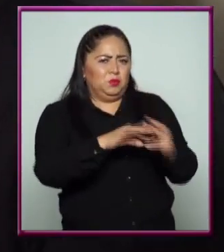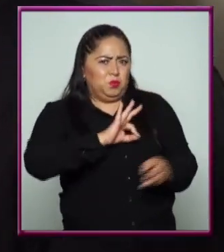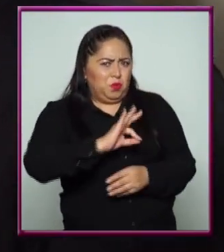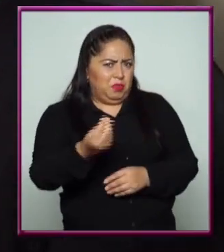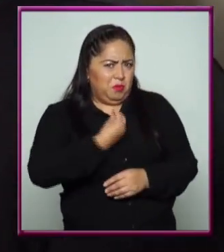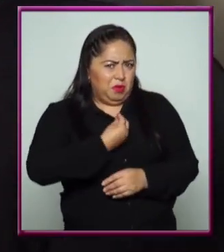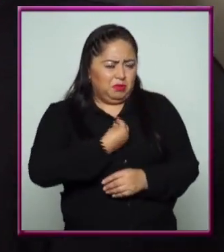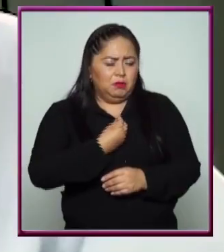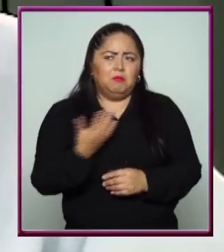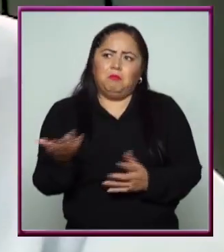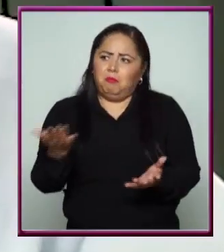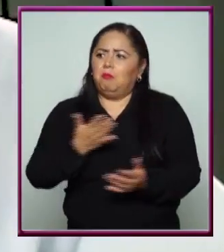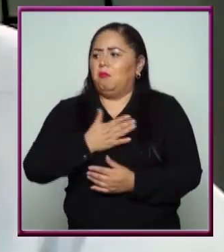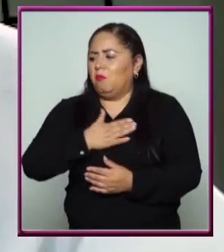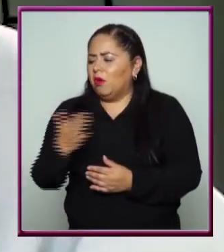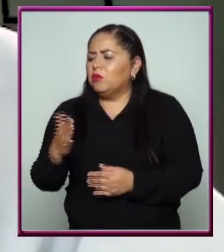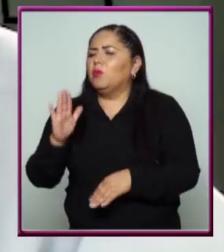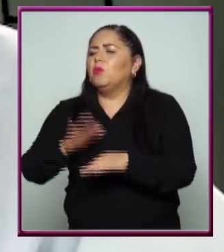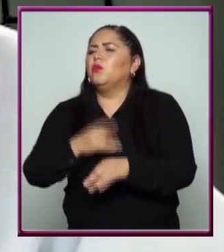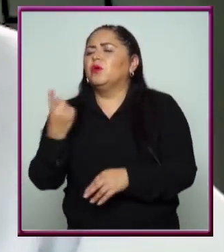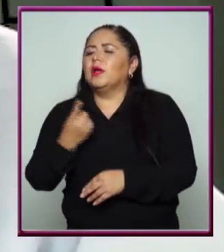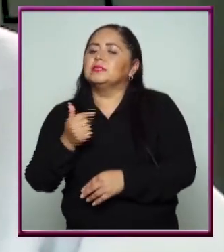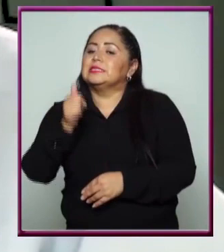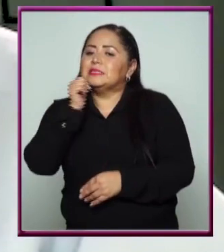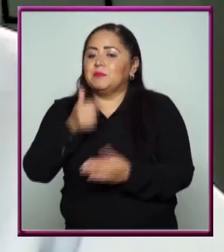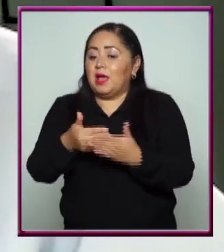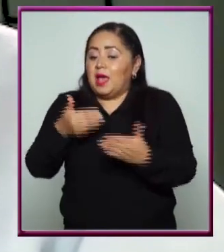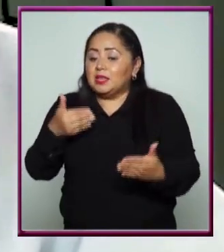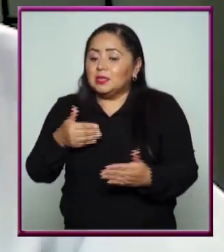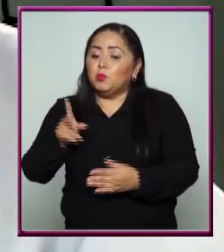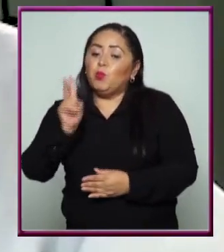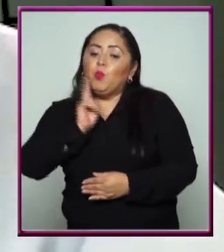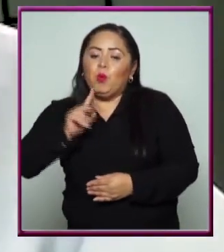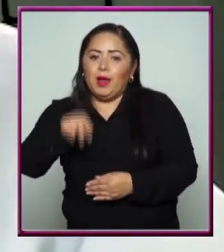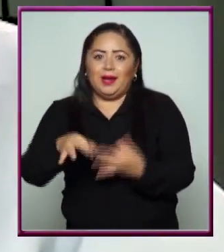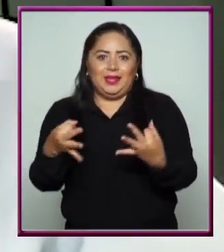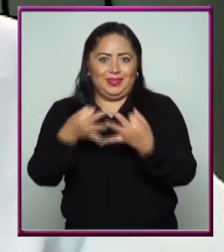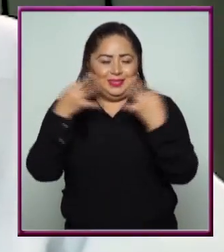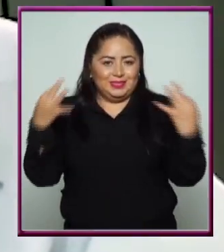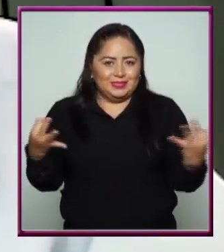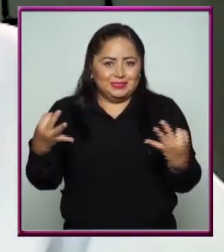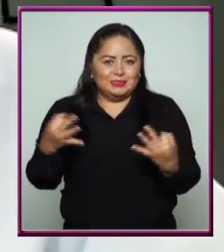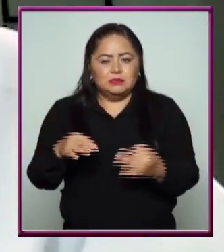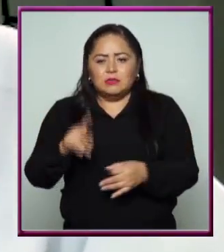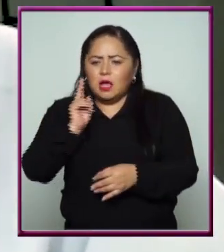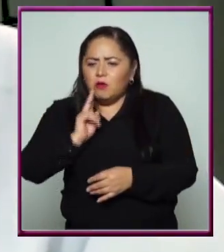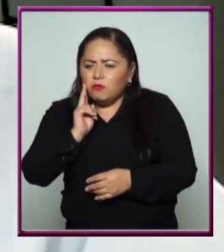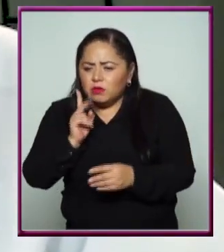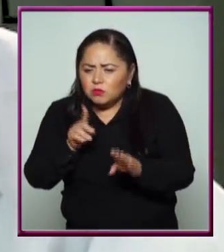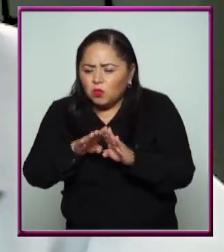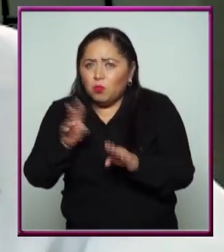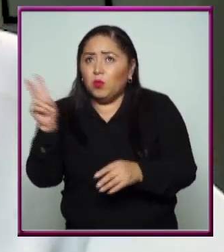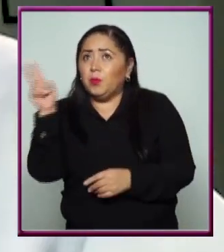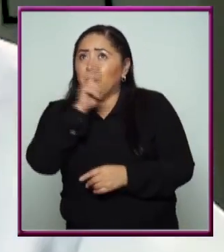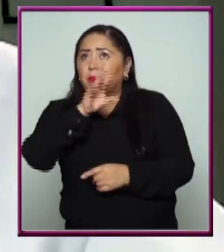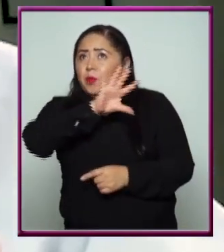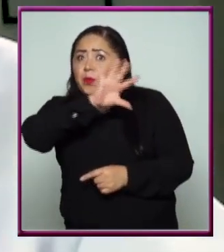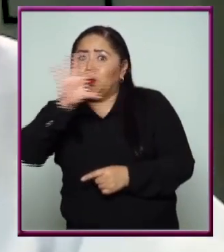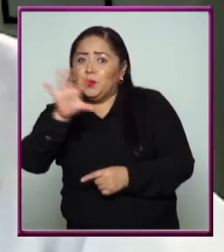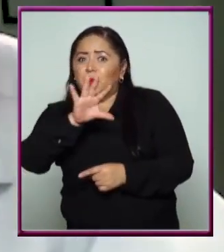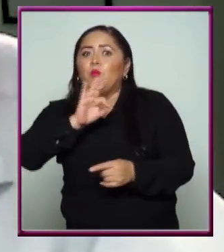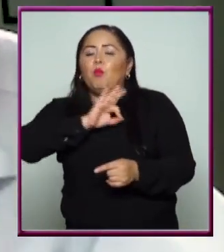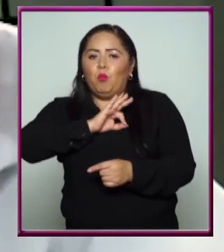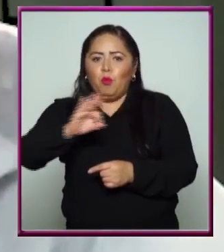soportarían? Bueno, porque se hacen pruebas aquí en la Tierra, se puede simular el viento solar y se puede simular